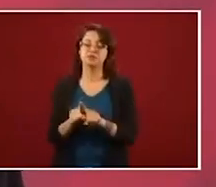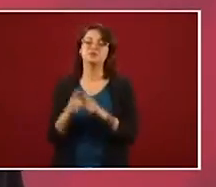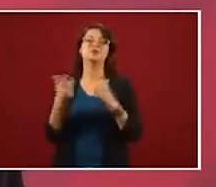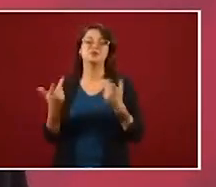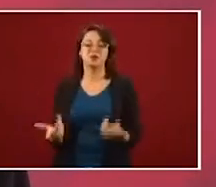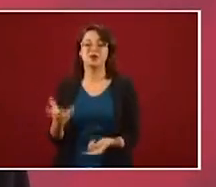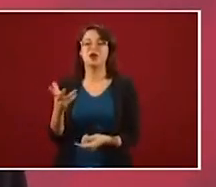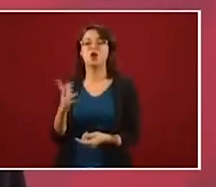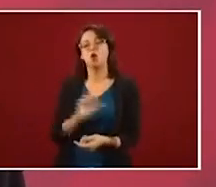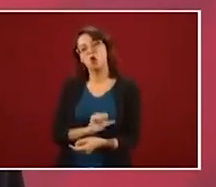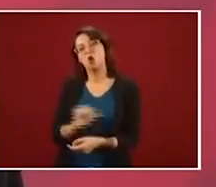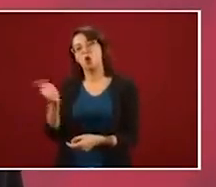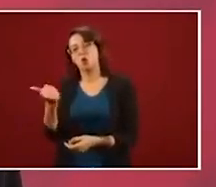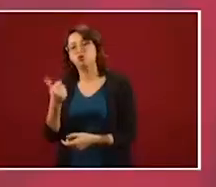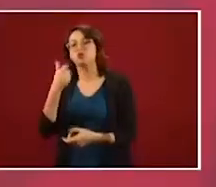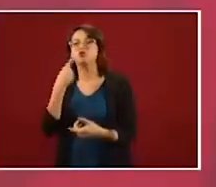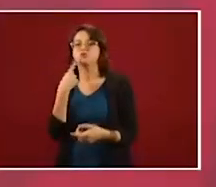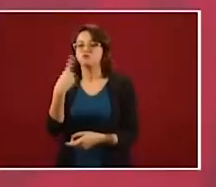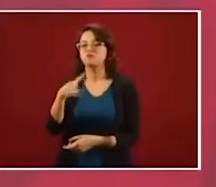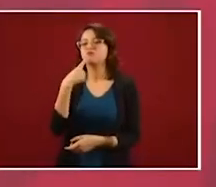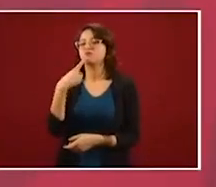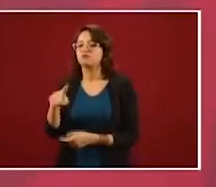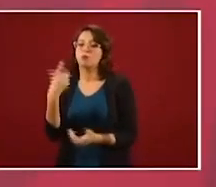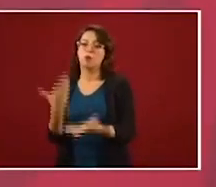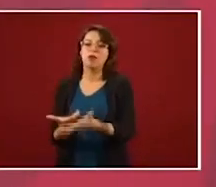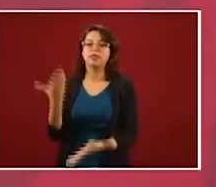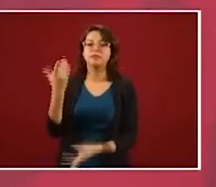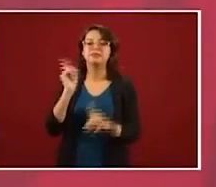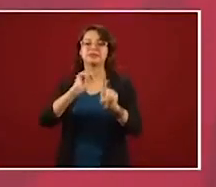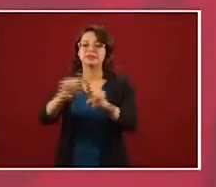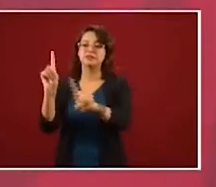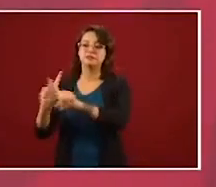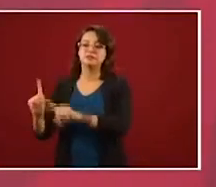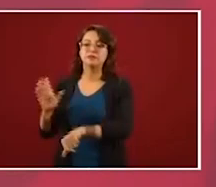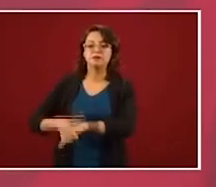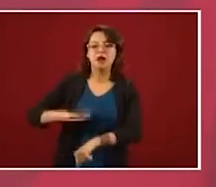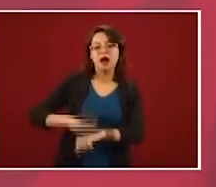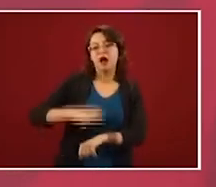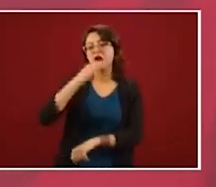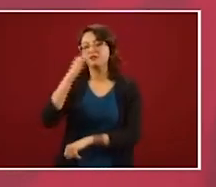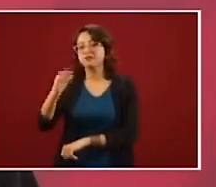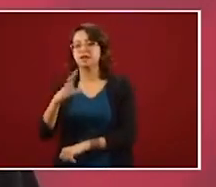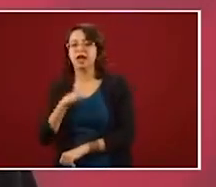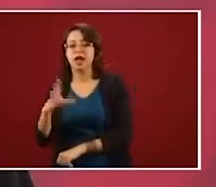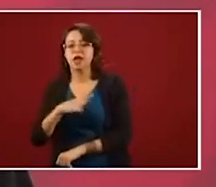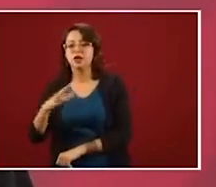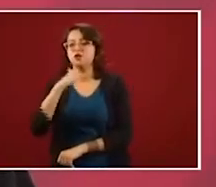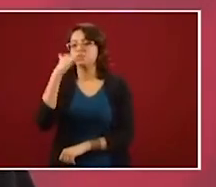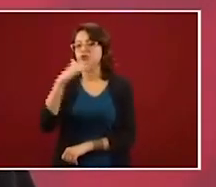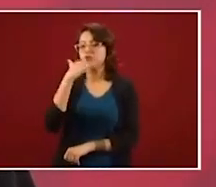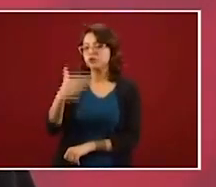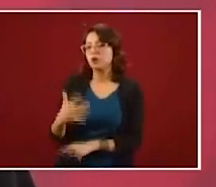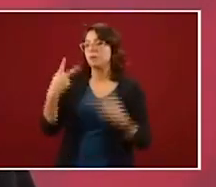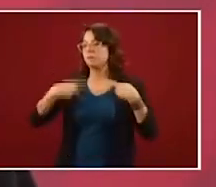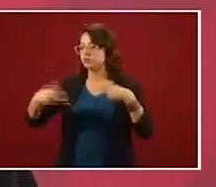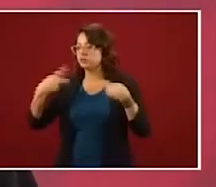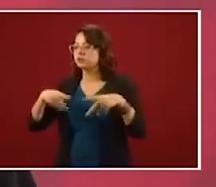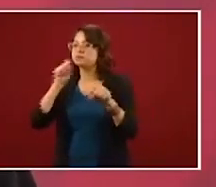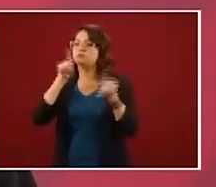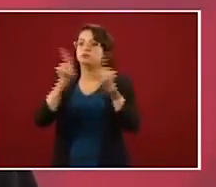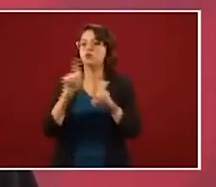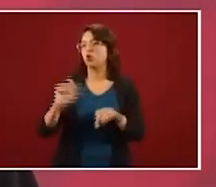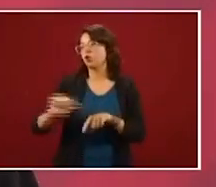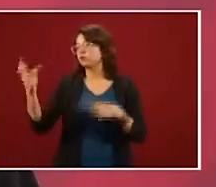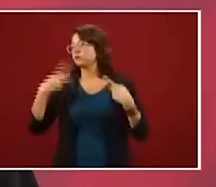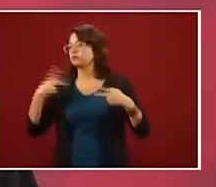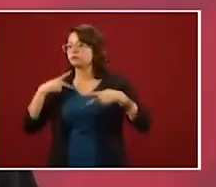resultados que hemos tenido en términos de las denuncias alertadoras, tanto de los ciudadanos como de los paisanos que nos vienen a visitar. En